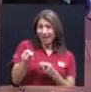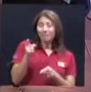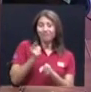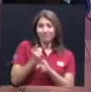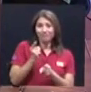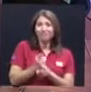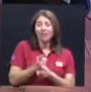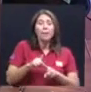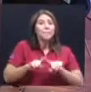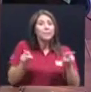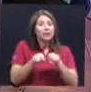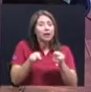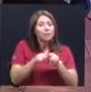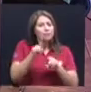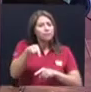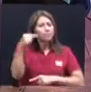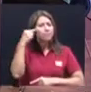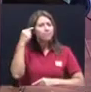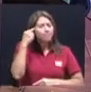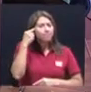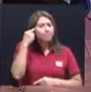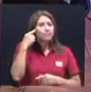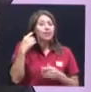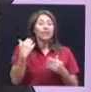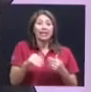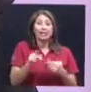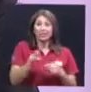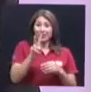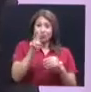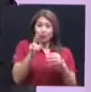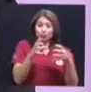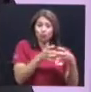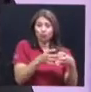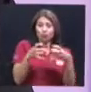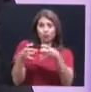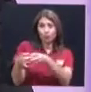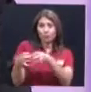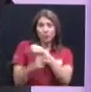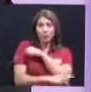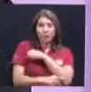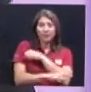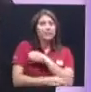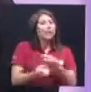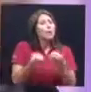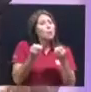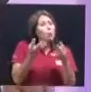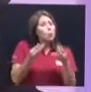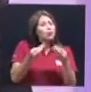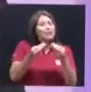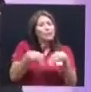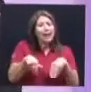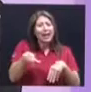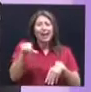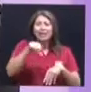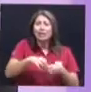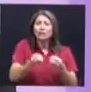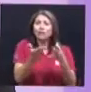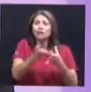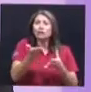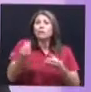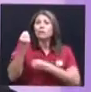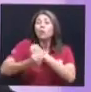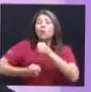que en ambos lados hay muchas pérdidas hay mucha tensión de muchos años acumulados Esto no es una